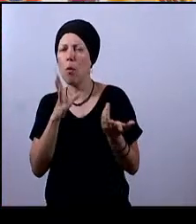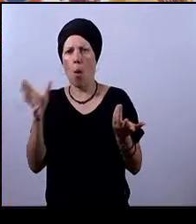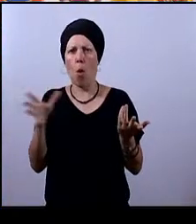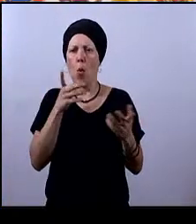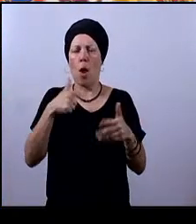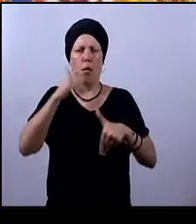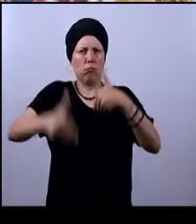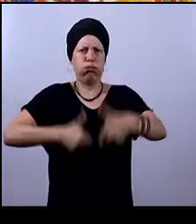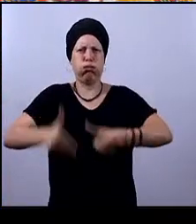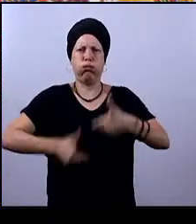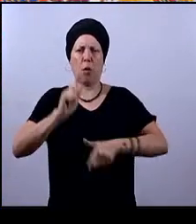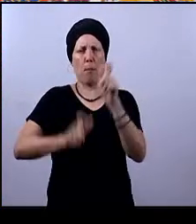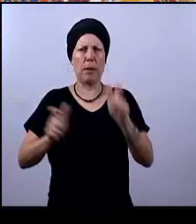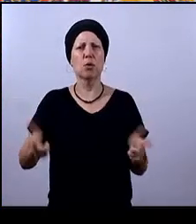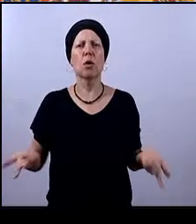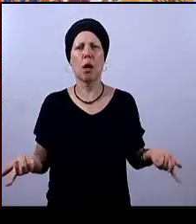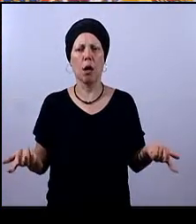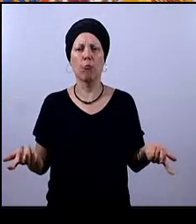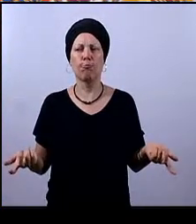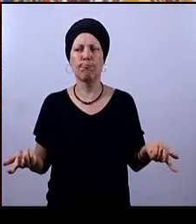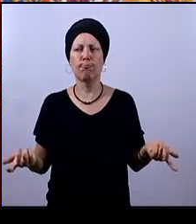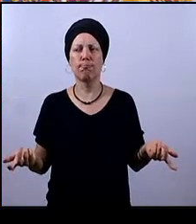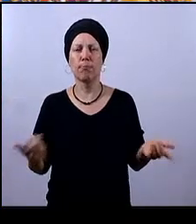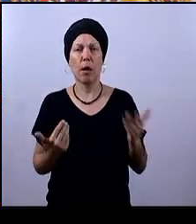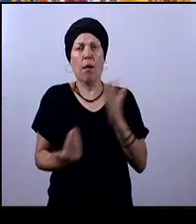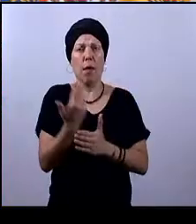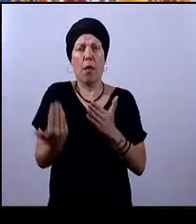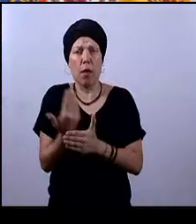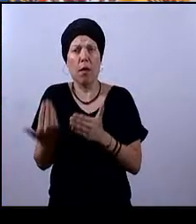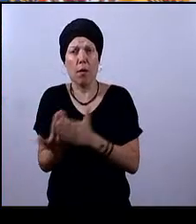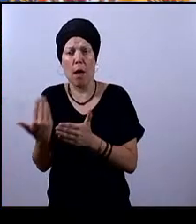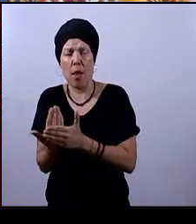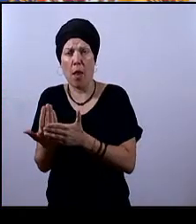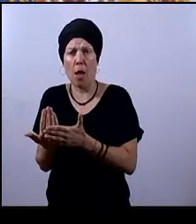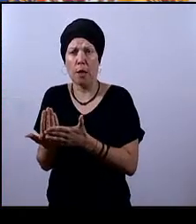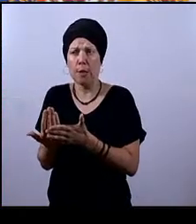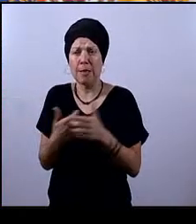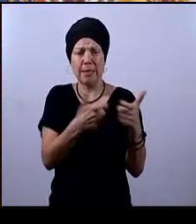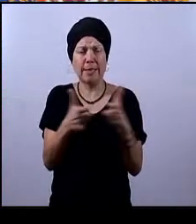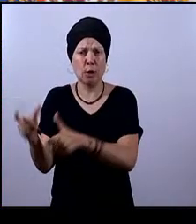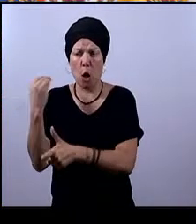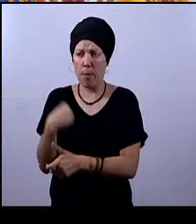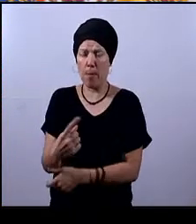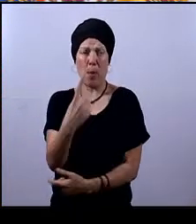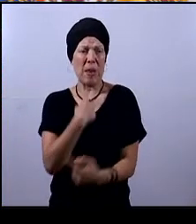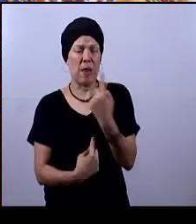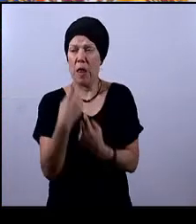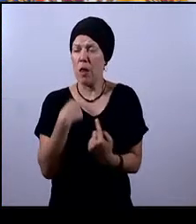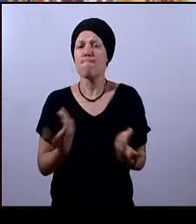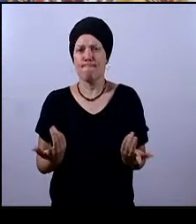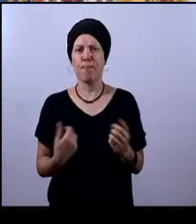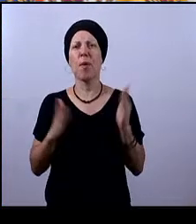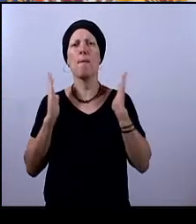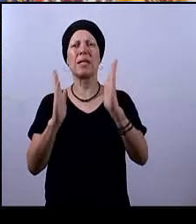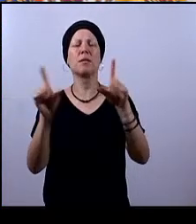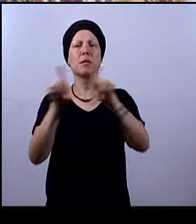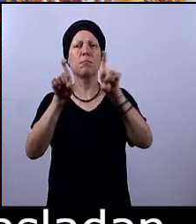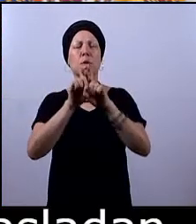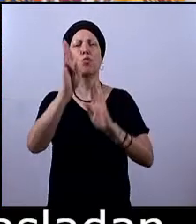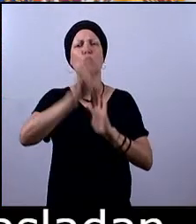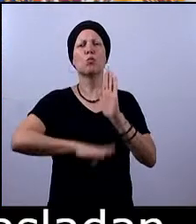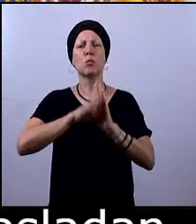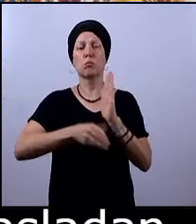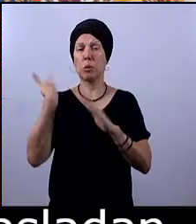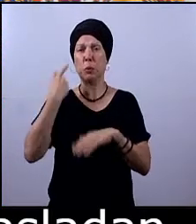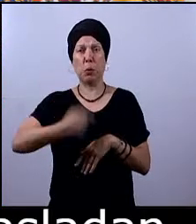creciente demanda de personal que día a día nos trasladan estos sectores. Pasarela Empresa es un programa que anunció